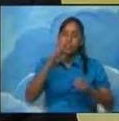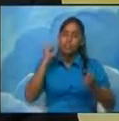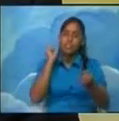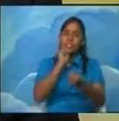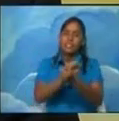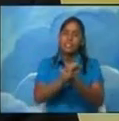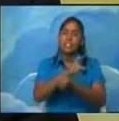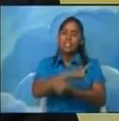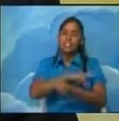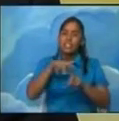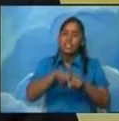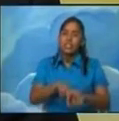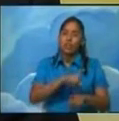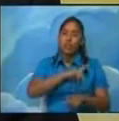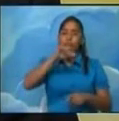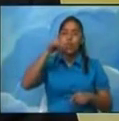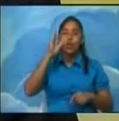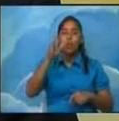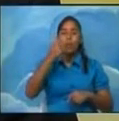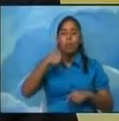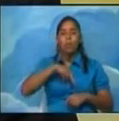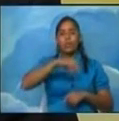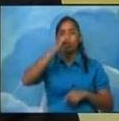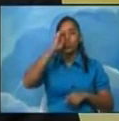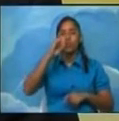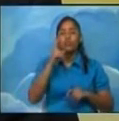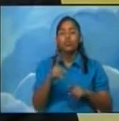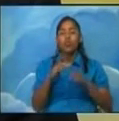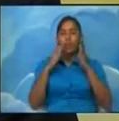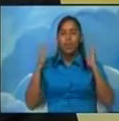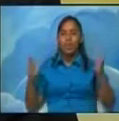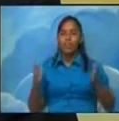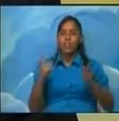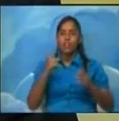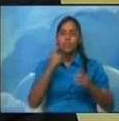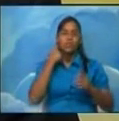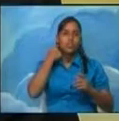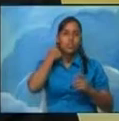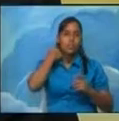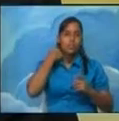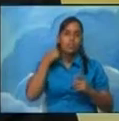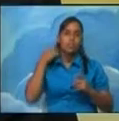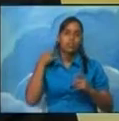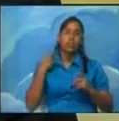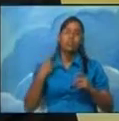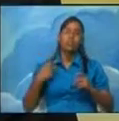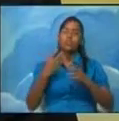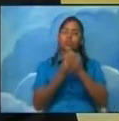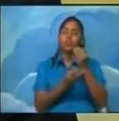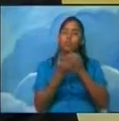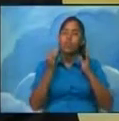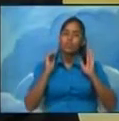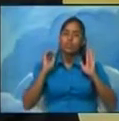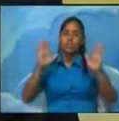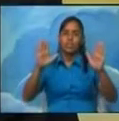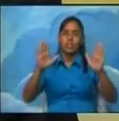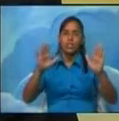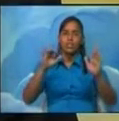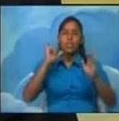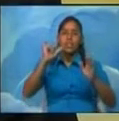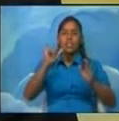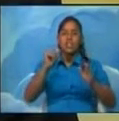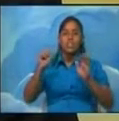Jehová vuestro Dios, su grandeza, su mano poderosa y su brazo extendido, y